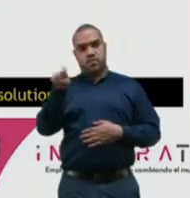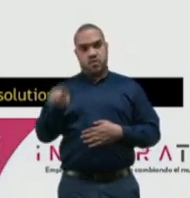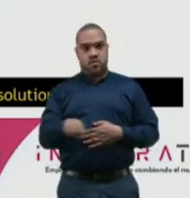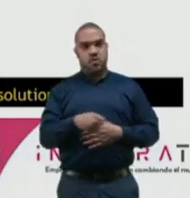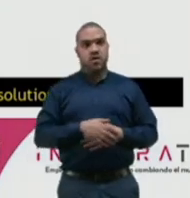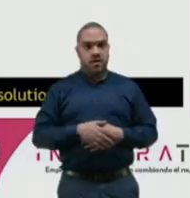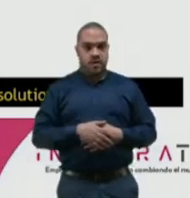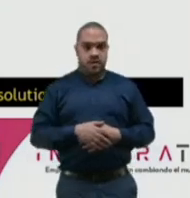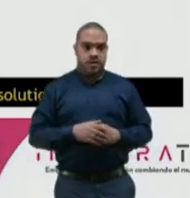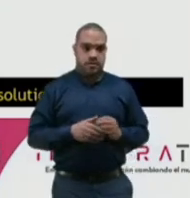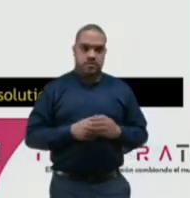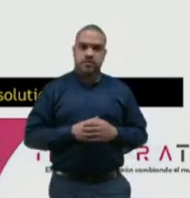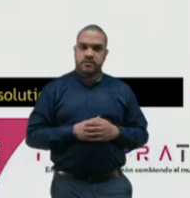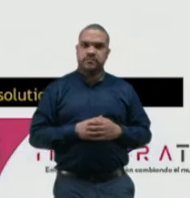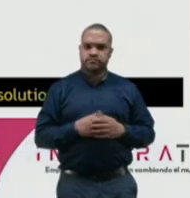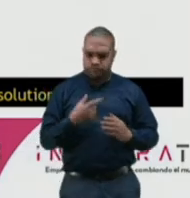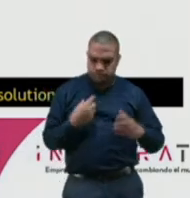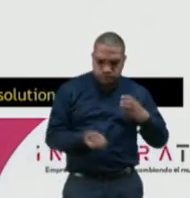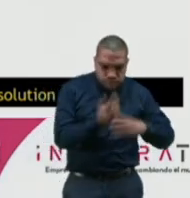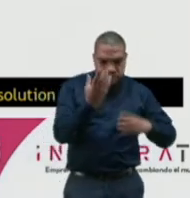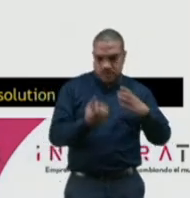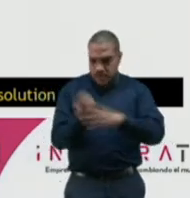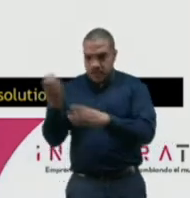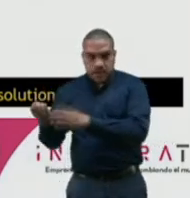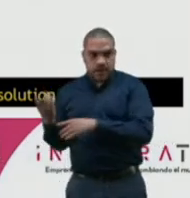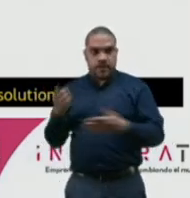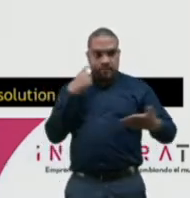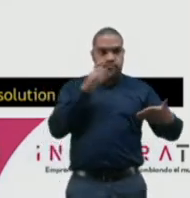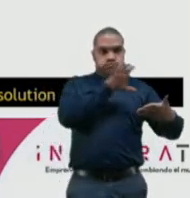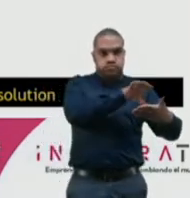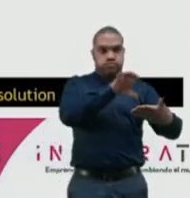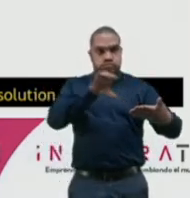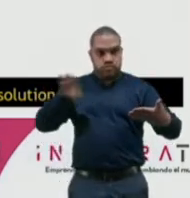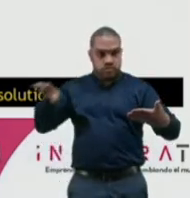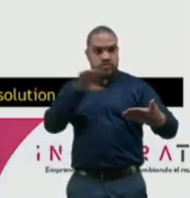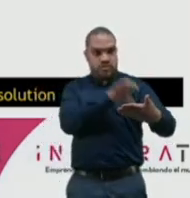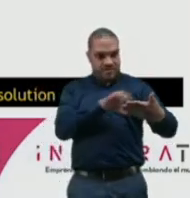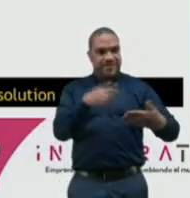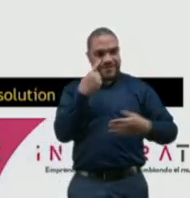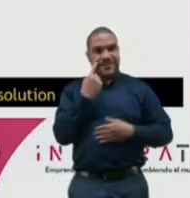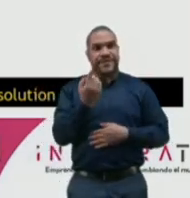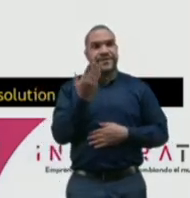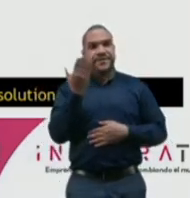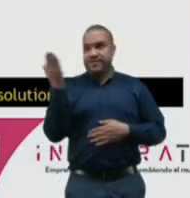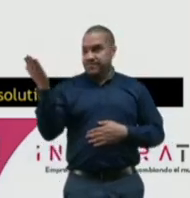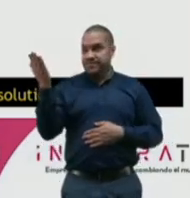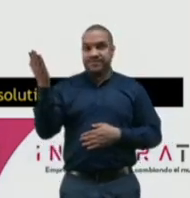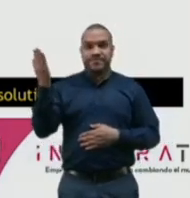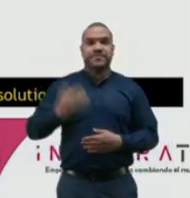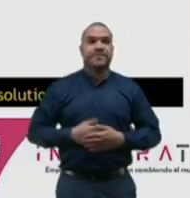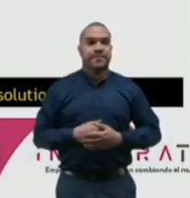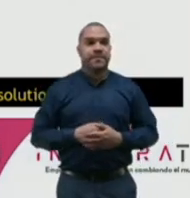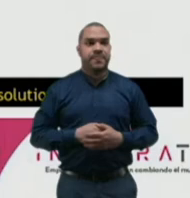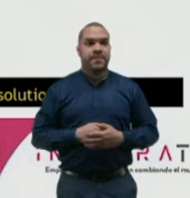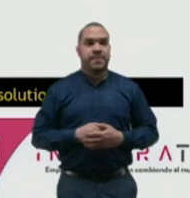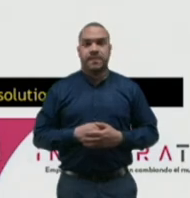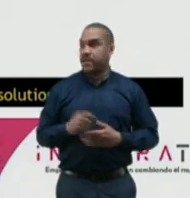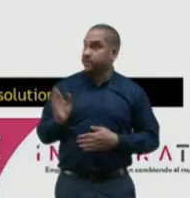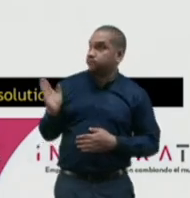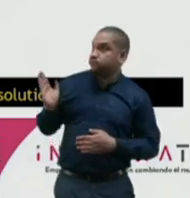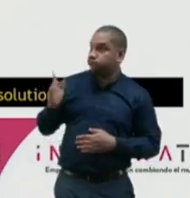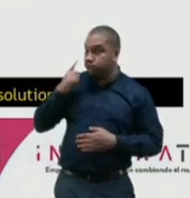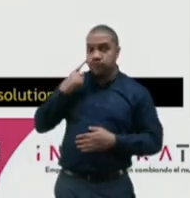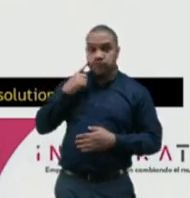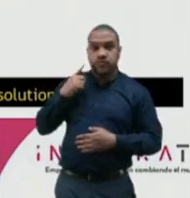de ellas se enfocan con un solo problema y crean valor en este. Entonces, por ejemplo, Moovit lo conocemos, Waze